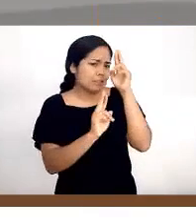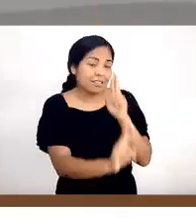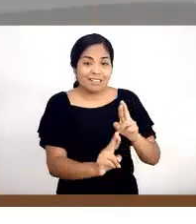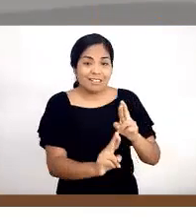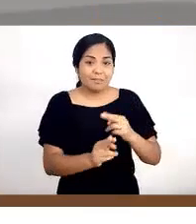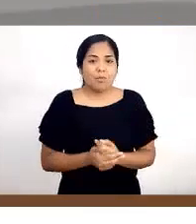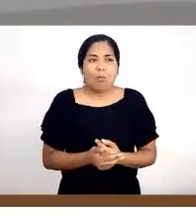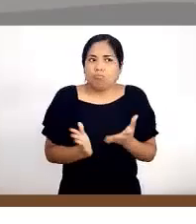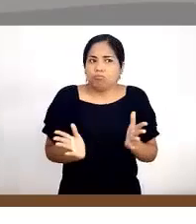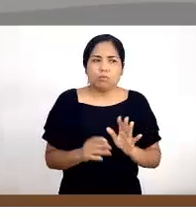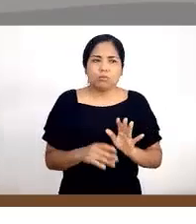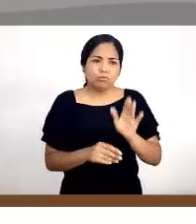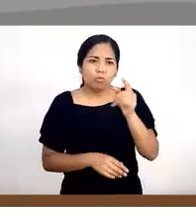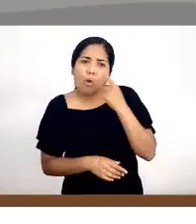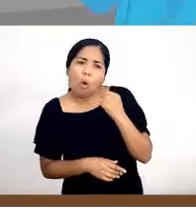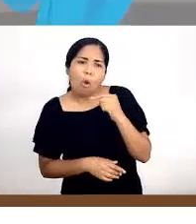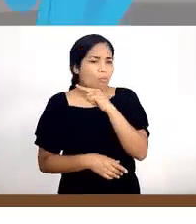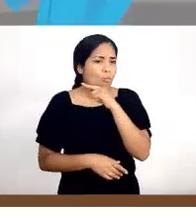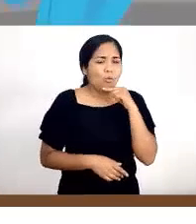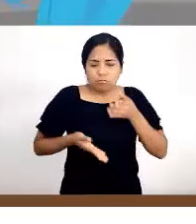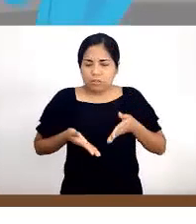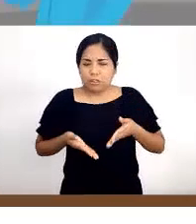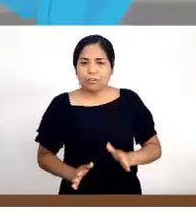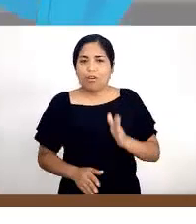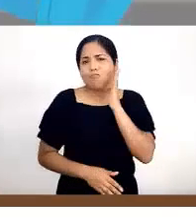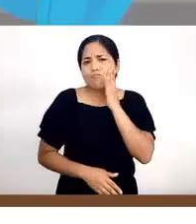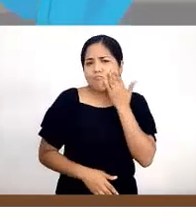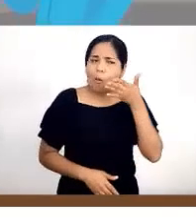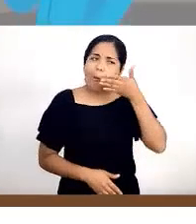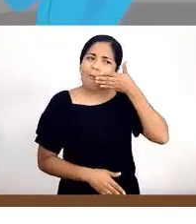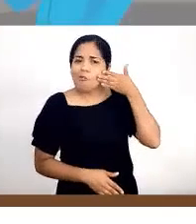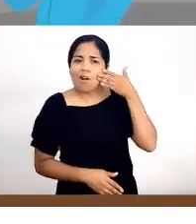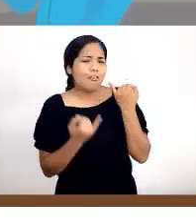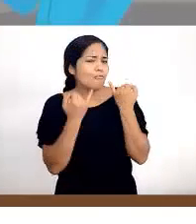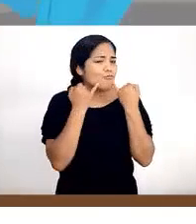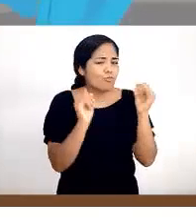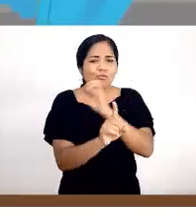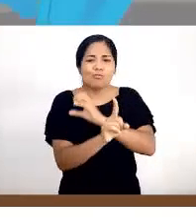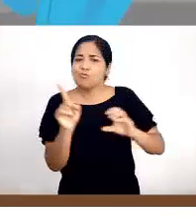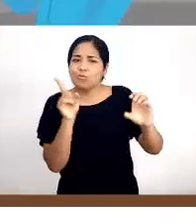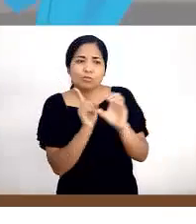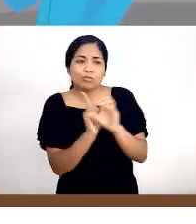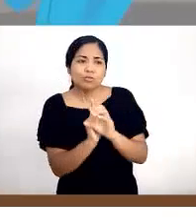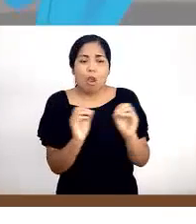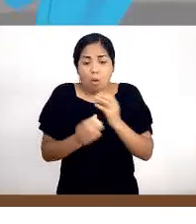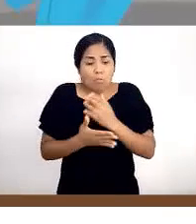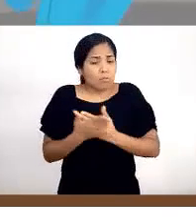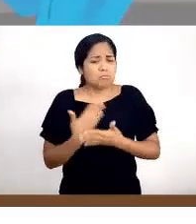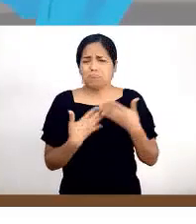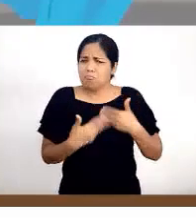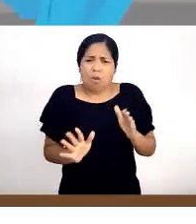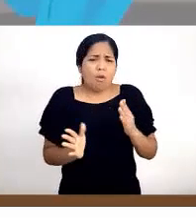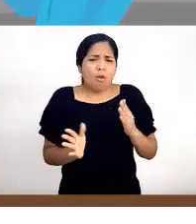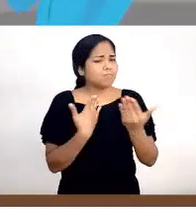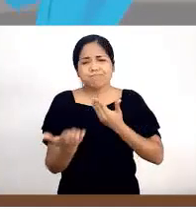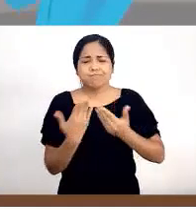respeto en todo momento. No importa si eres niña o niño, dónde naciste, el color de tu piel, tu idioma, tu cultura, o si tienes